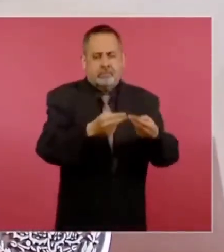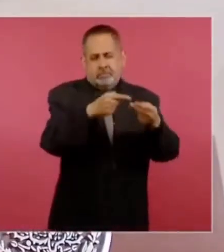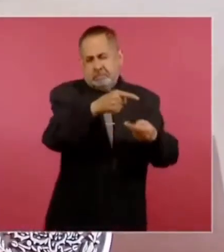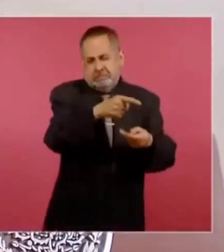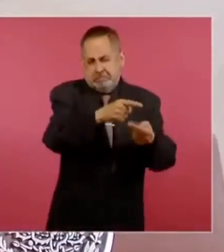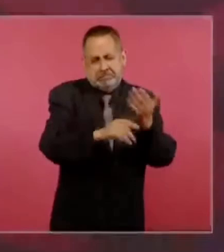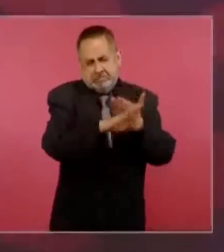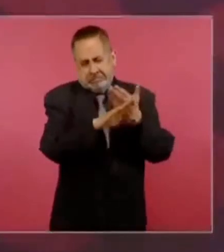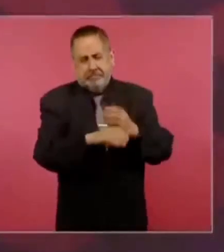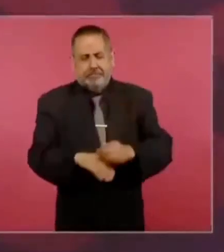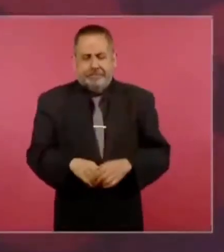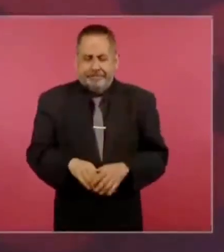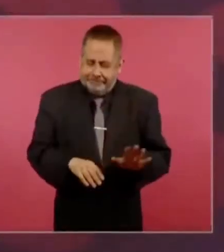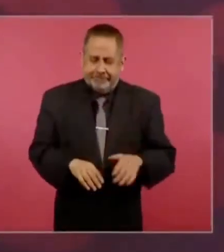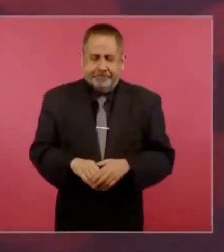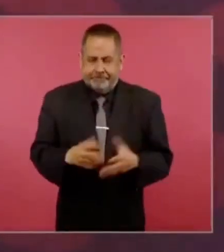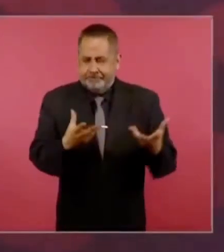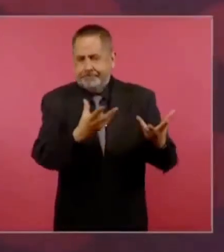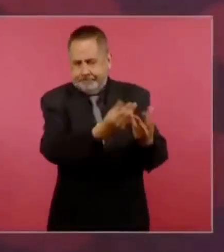Es curioso,